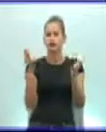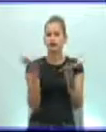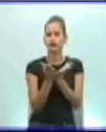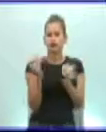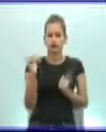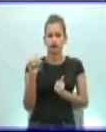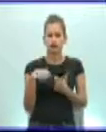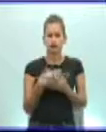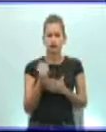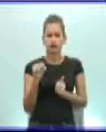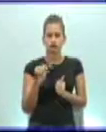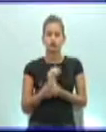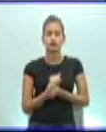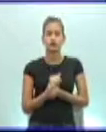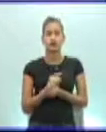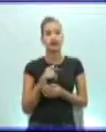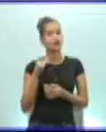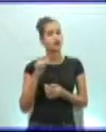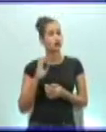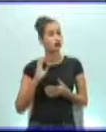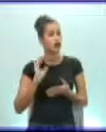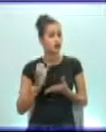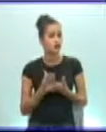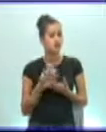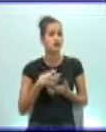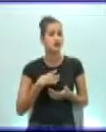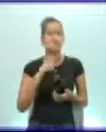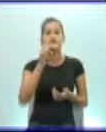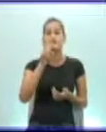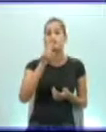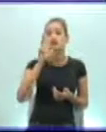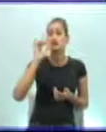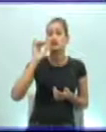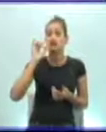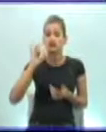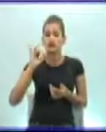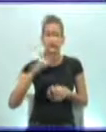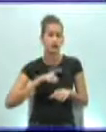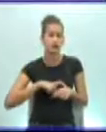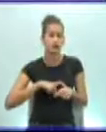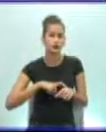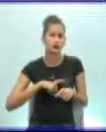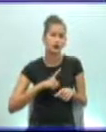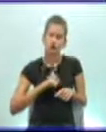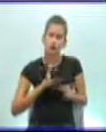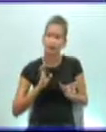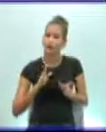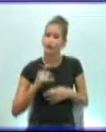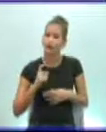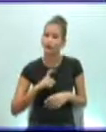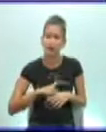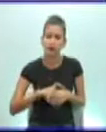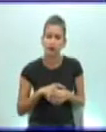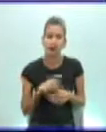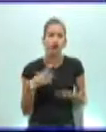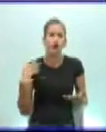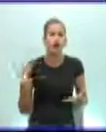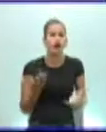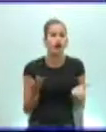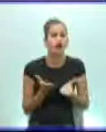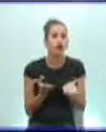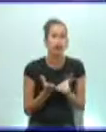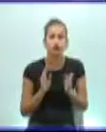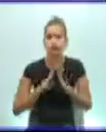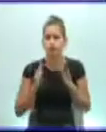27 minutos en esta clase y no, por supuesto que no da tiempo a abarcar todo el contenido que vamos a estar estudiando. Por eso las